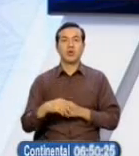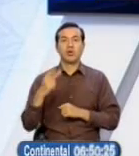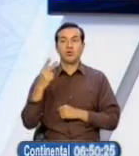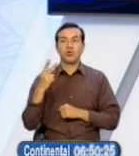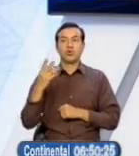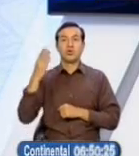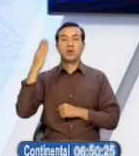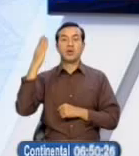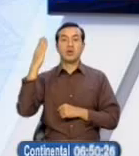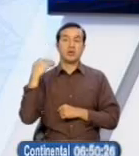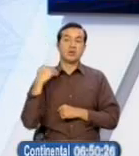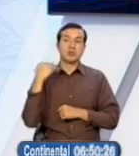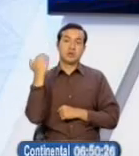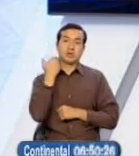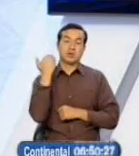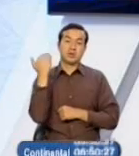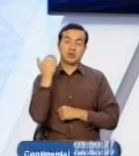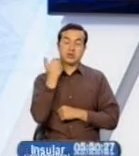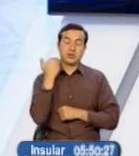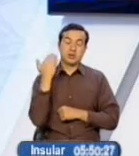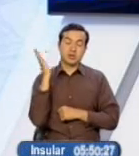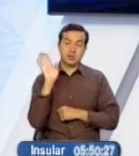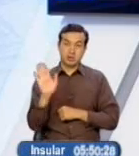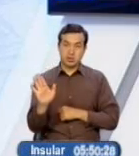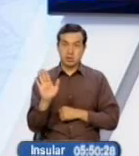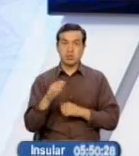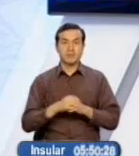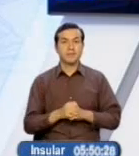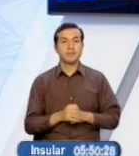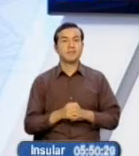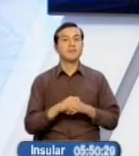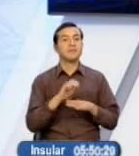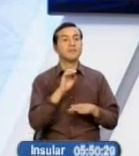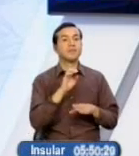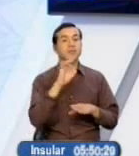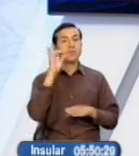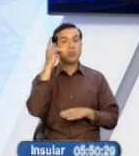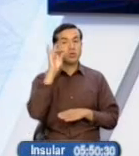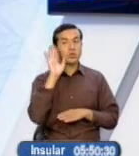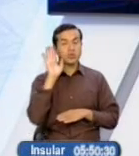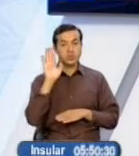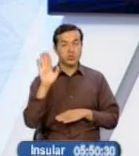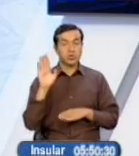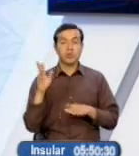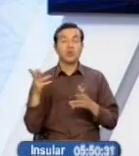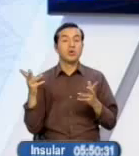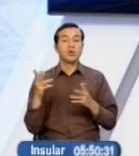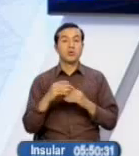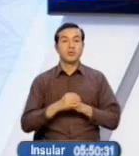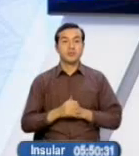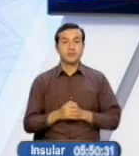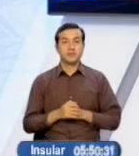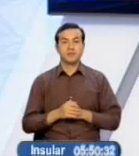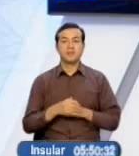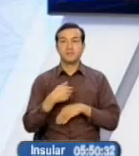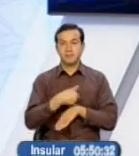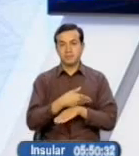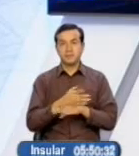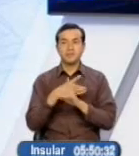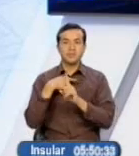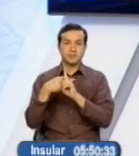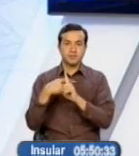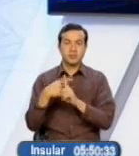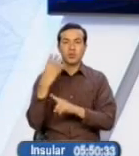resultados consecutivos poco esperados para los aficionados chilenos, y por otro lado los bolivianos, sin duda alguna, que vienen de una jornada muy